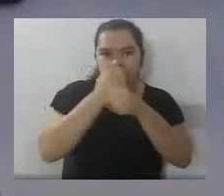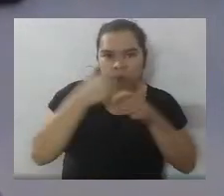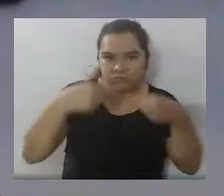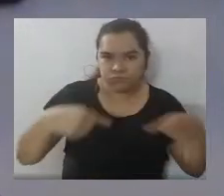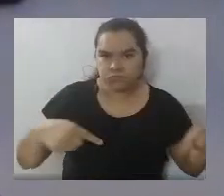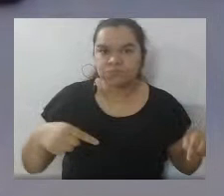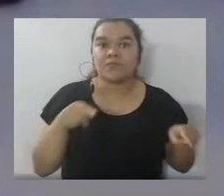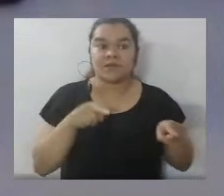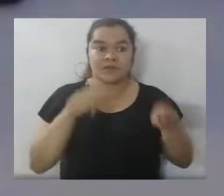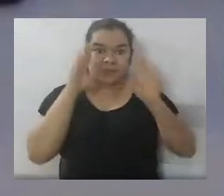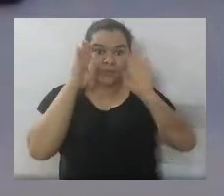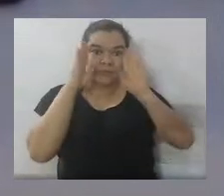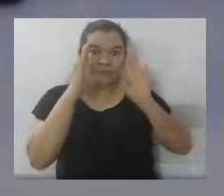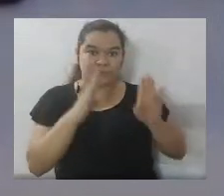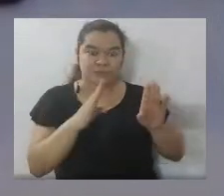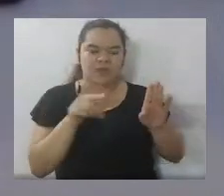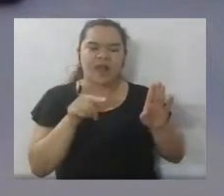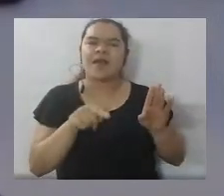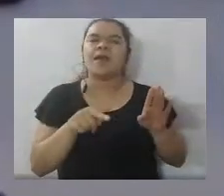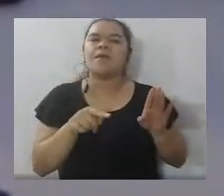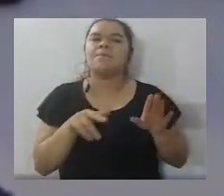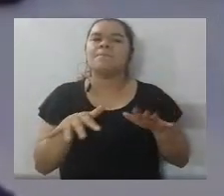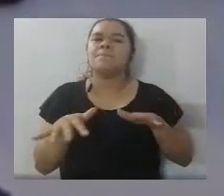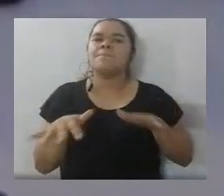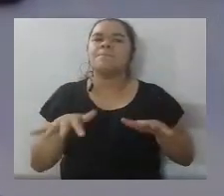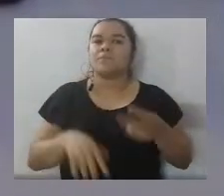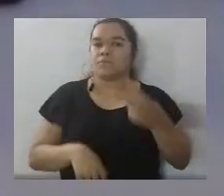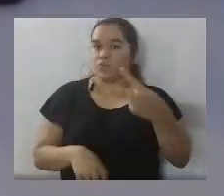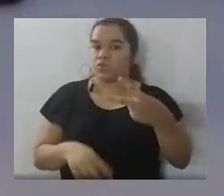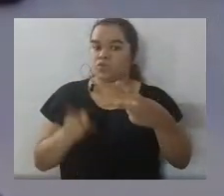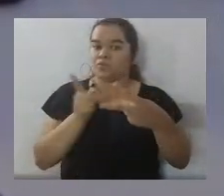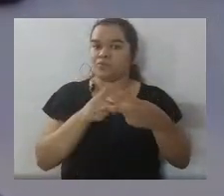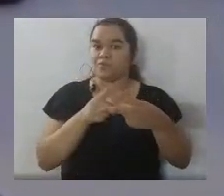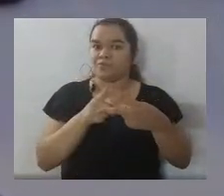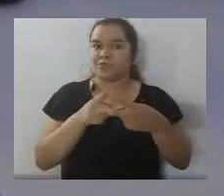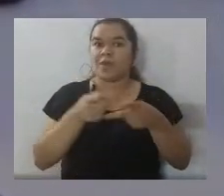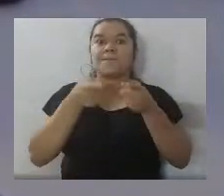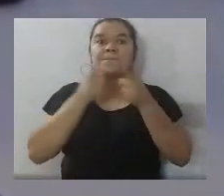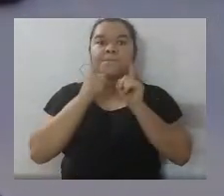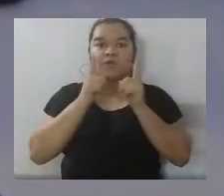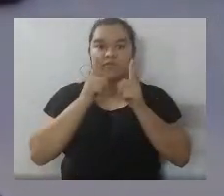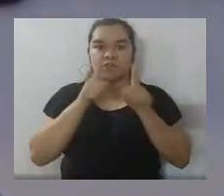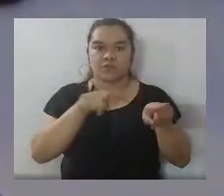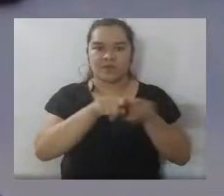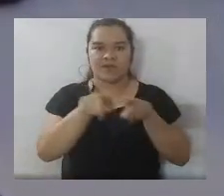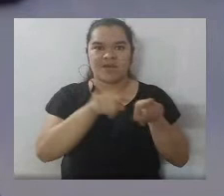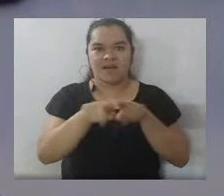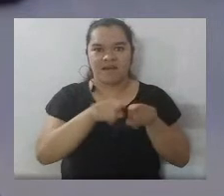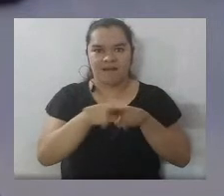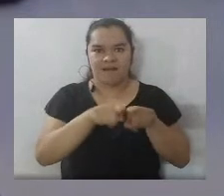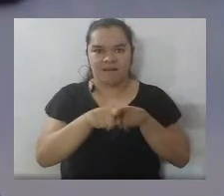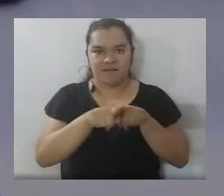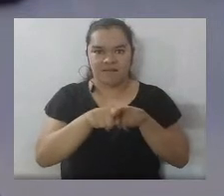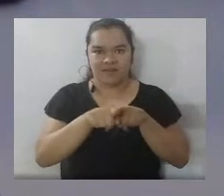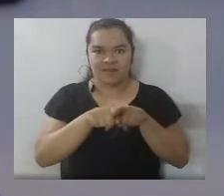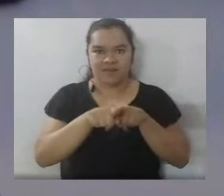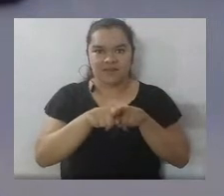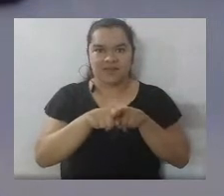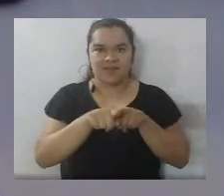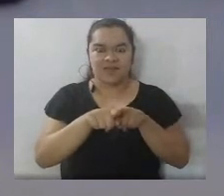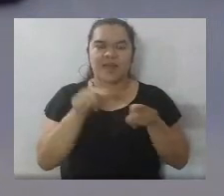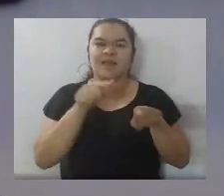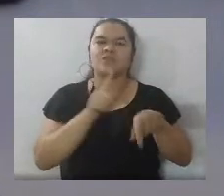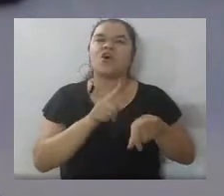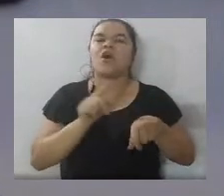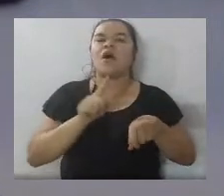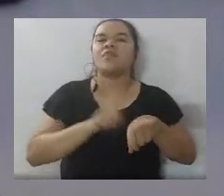eso tenemos como dos instancias. Tenemos los profesorados, que son de duración más